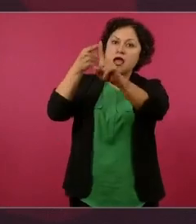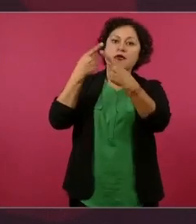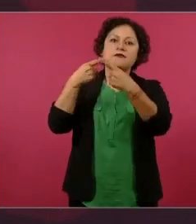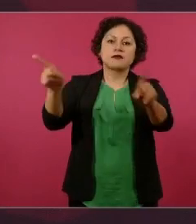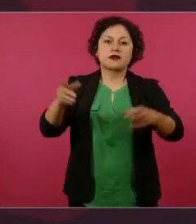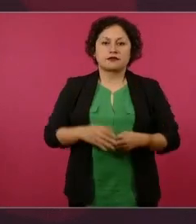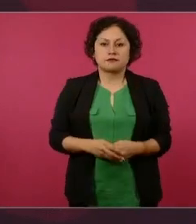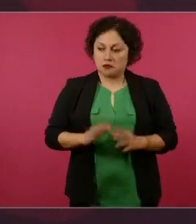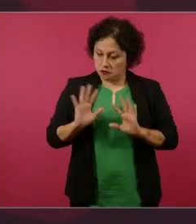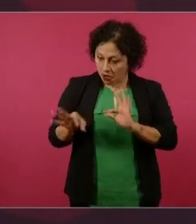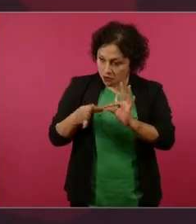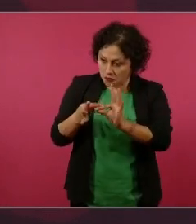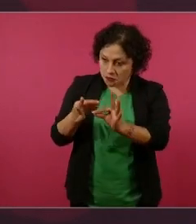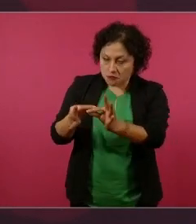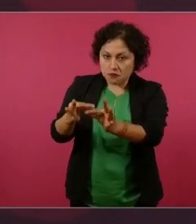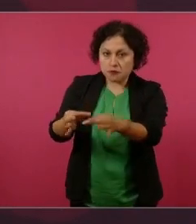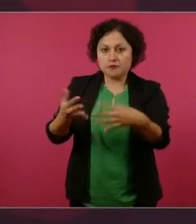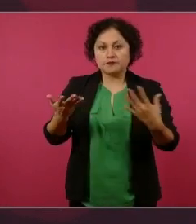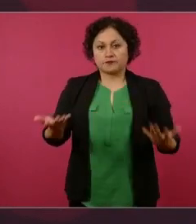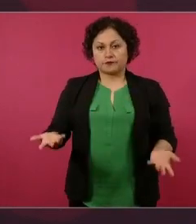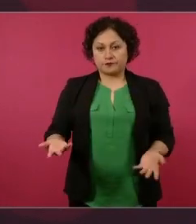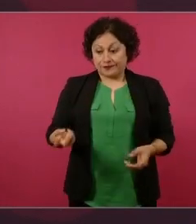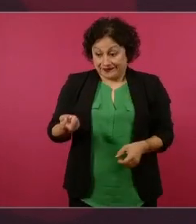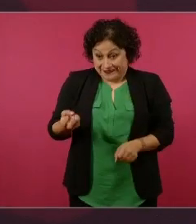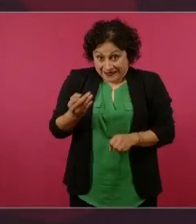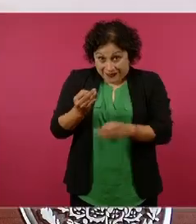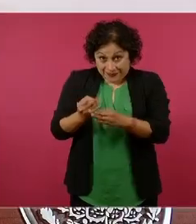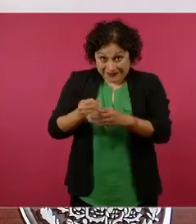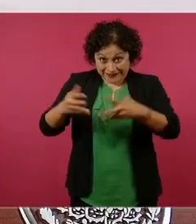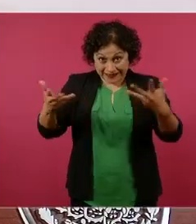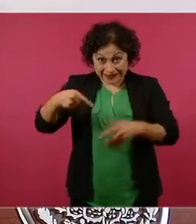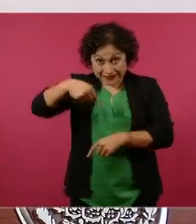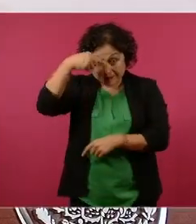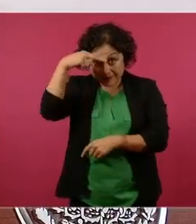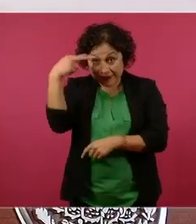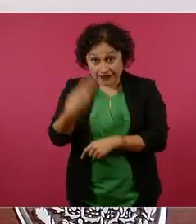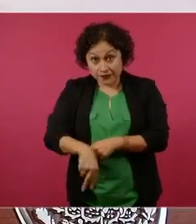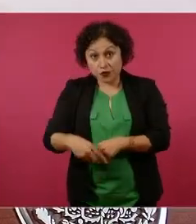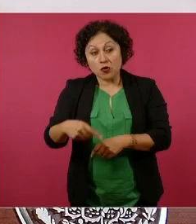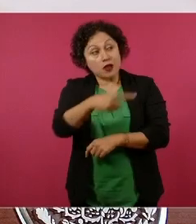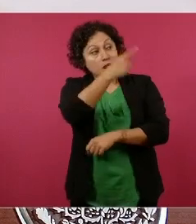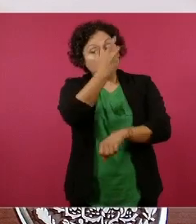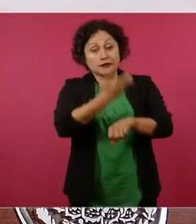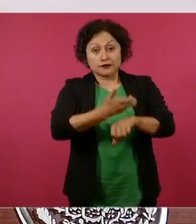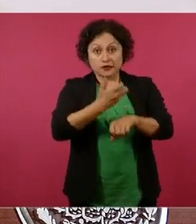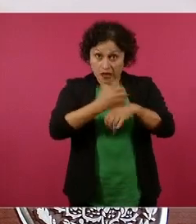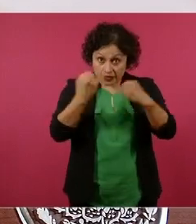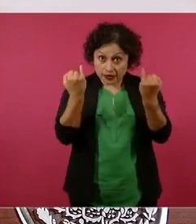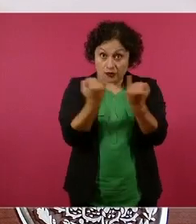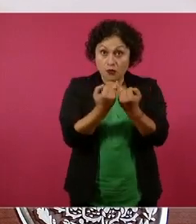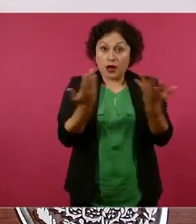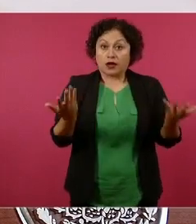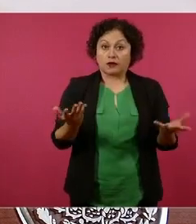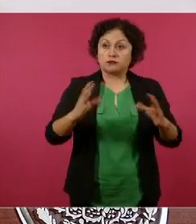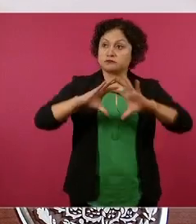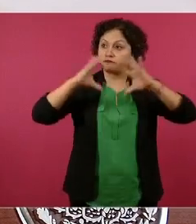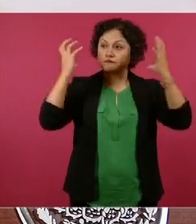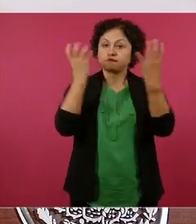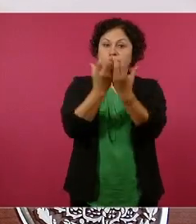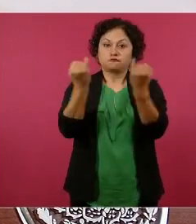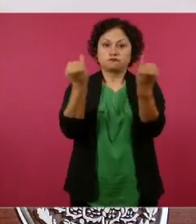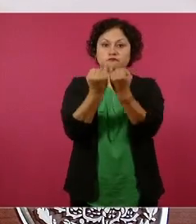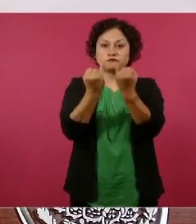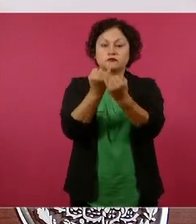Estados Unidos y en todo el mundo. La paz es fruto de la justicia.